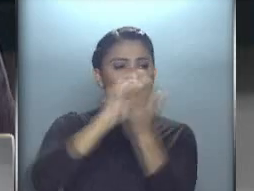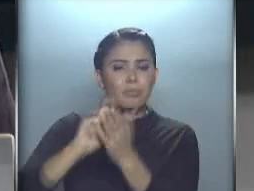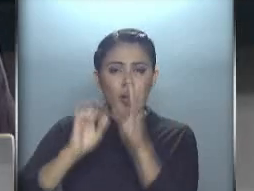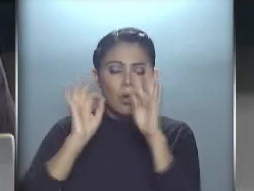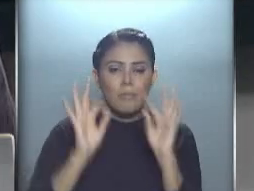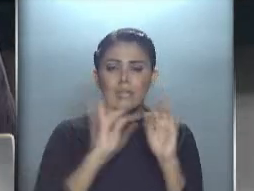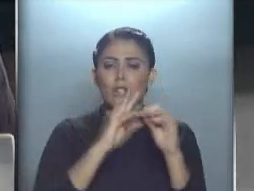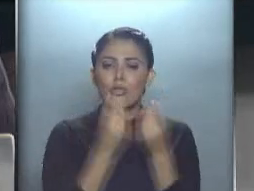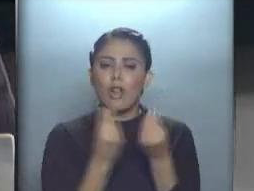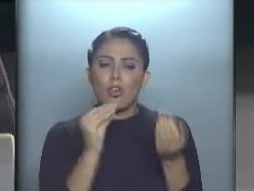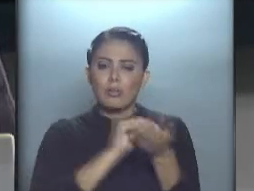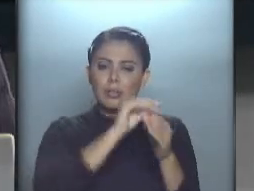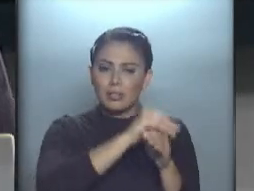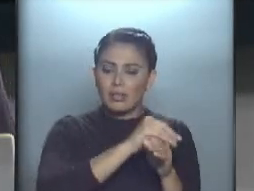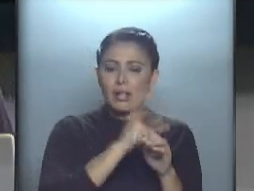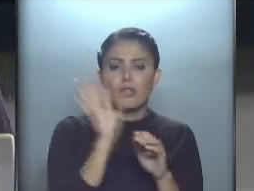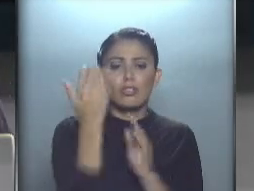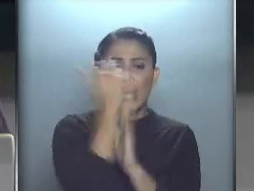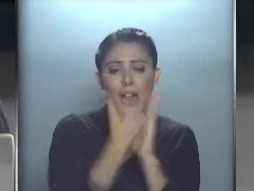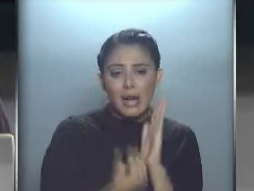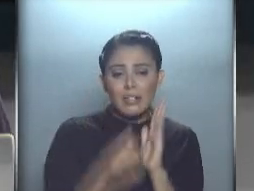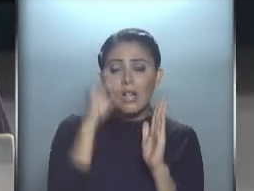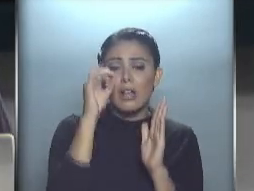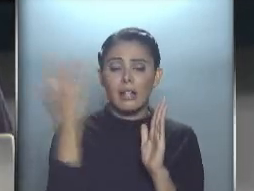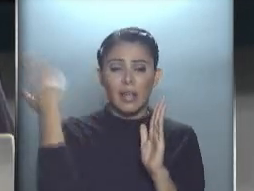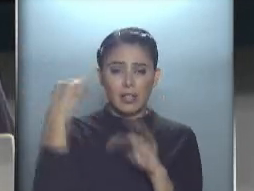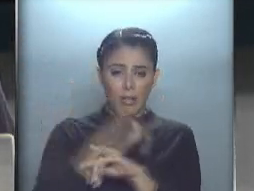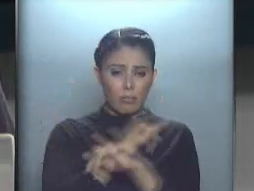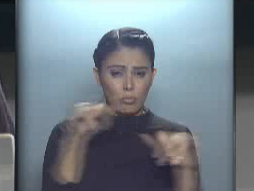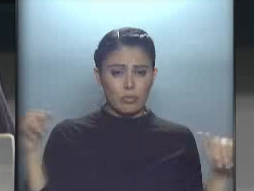la inscripción online. Los listados desde los que se publicaron